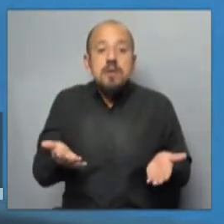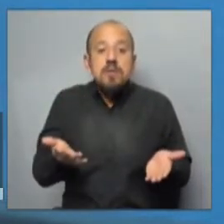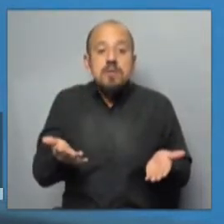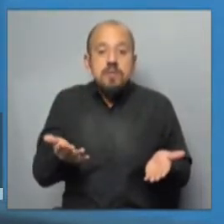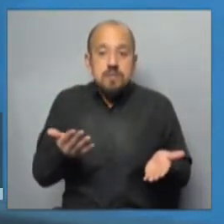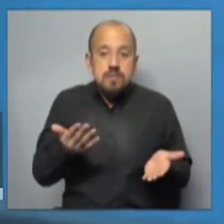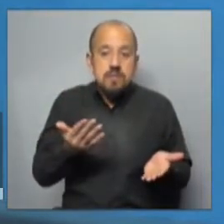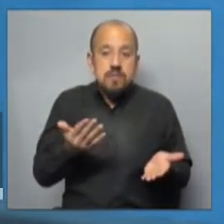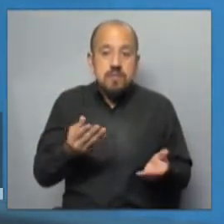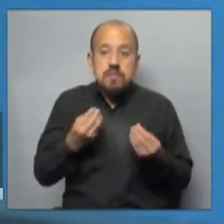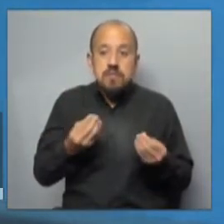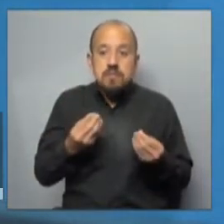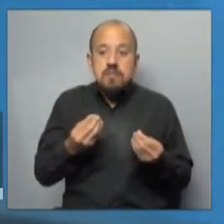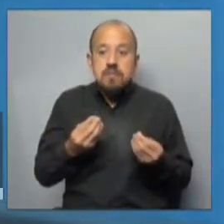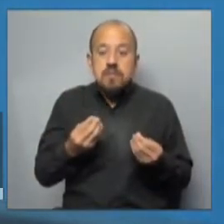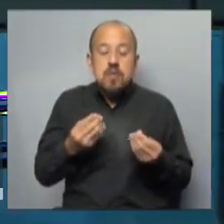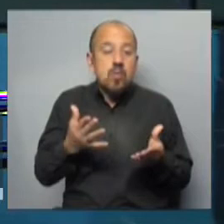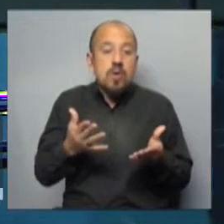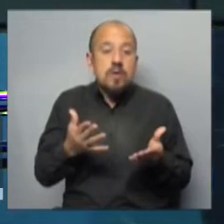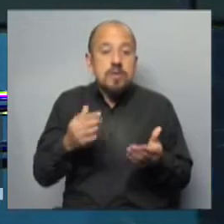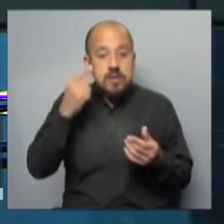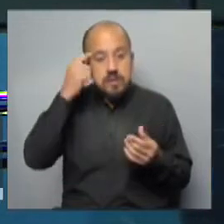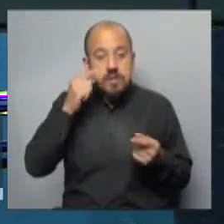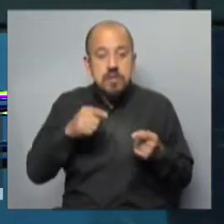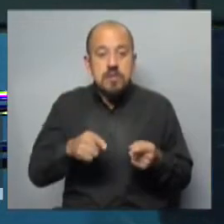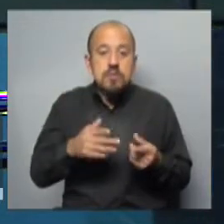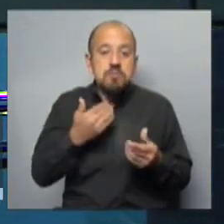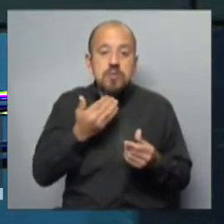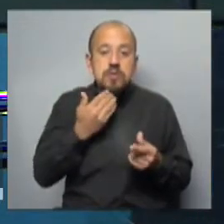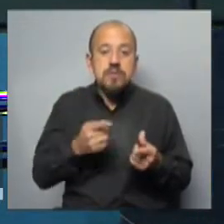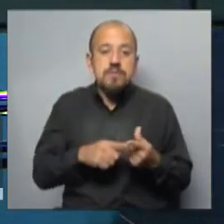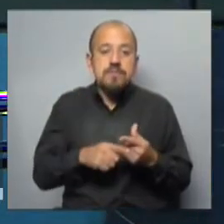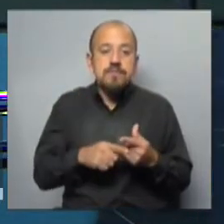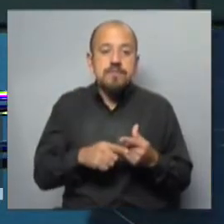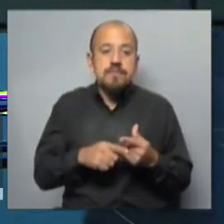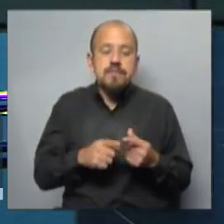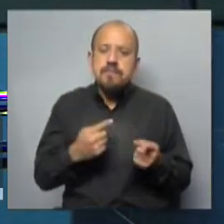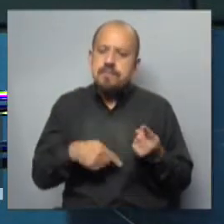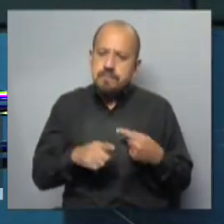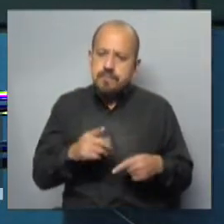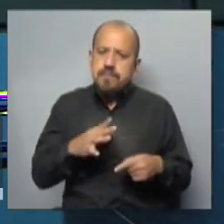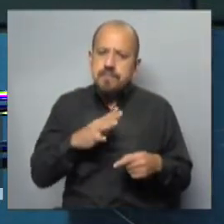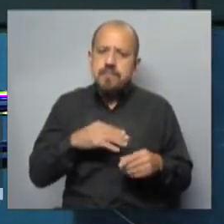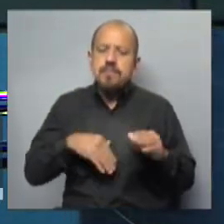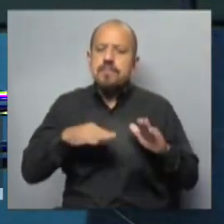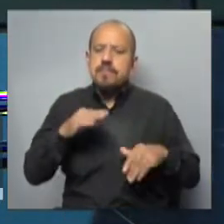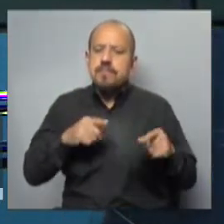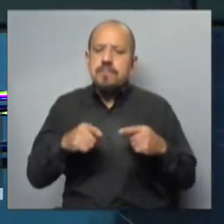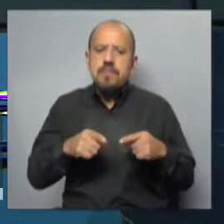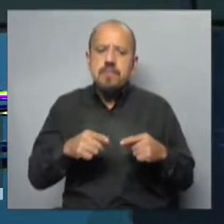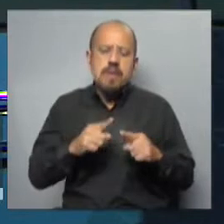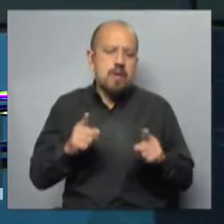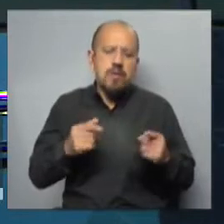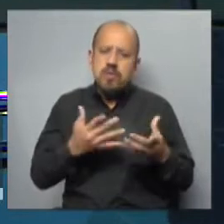no sé no sé cuál es la base científica de esos de esos supuestos entonces hay veces que esos clichés no nos